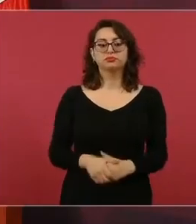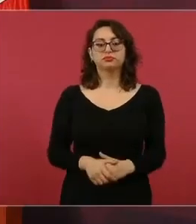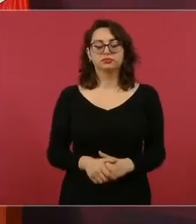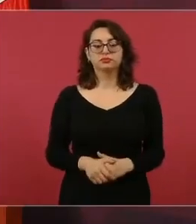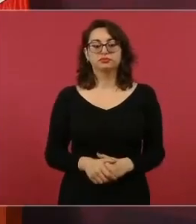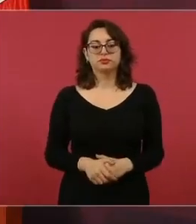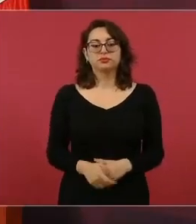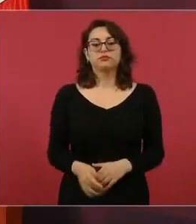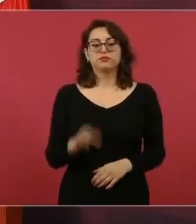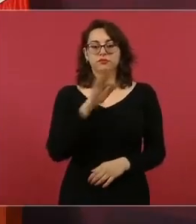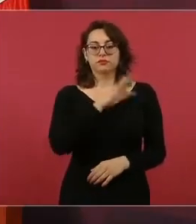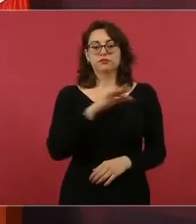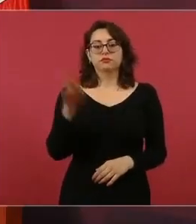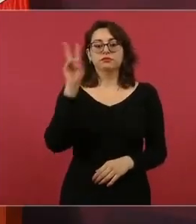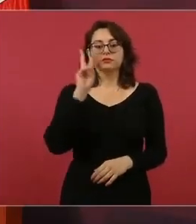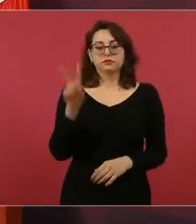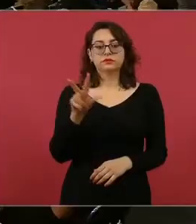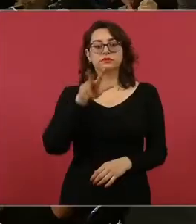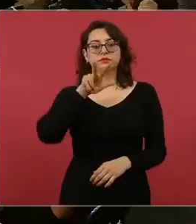estamos hablando de